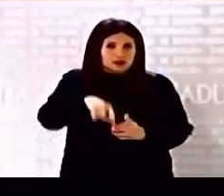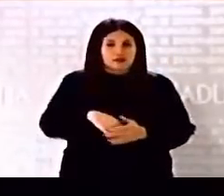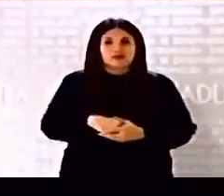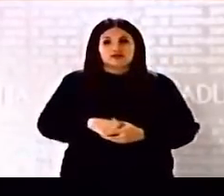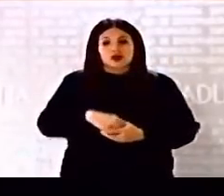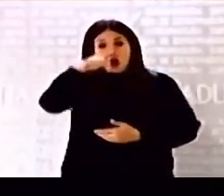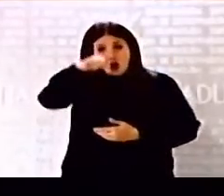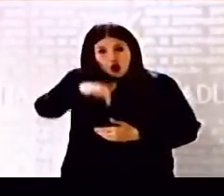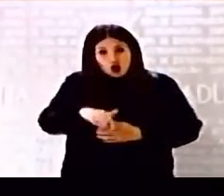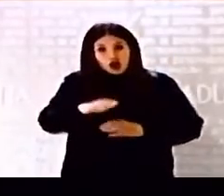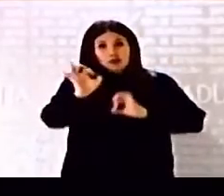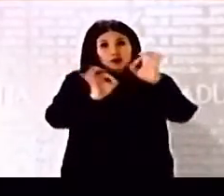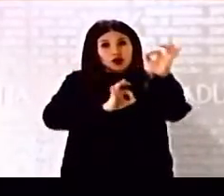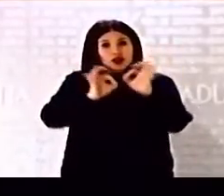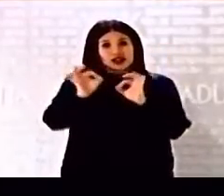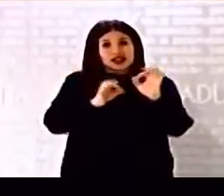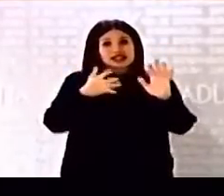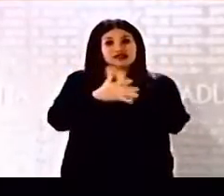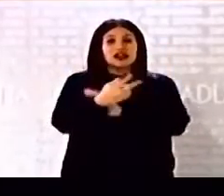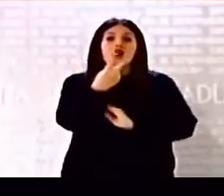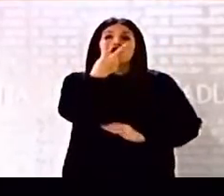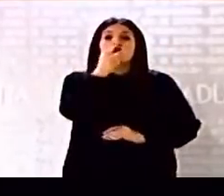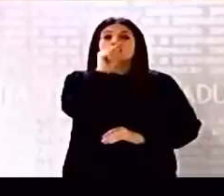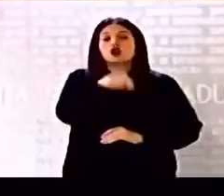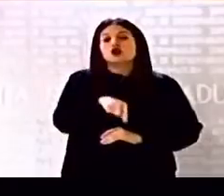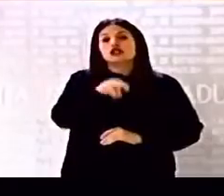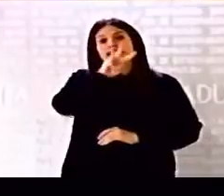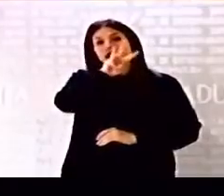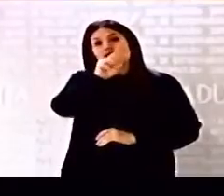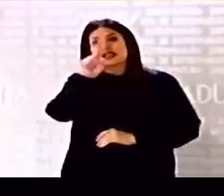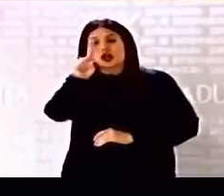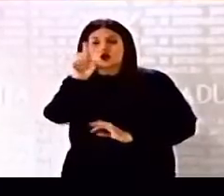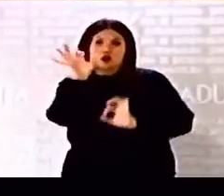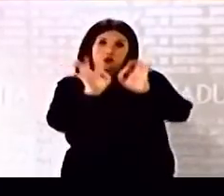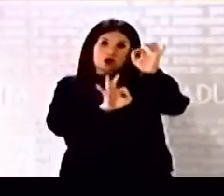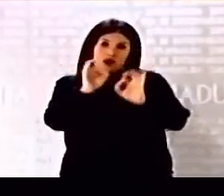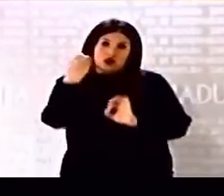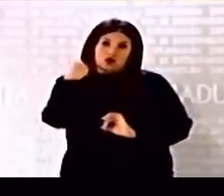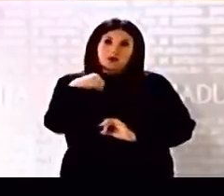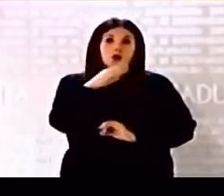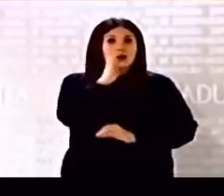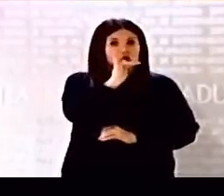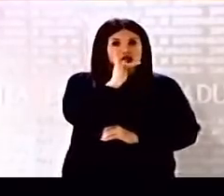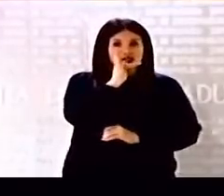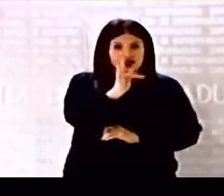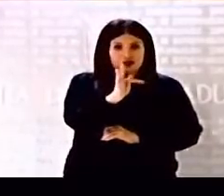que damos hoy es de 2,31%, por debajo del umbral